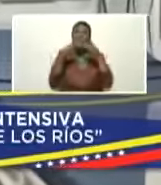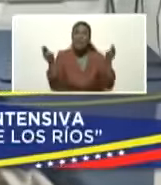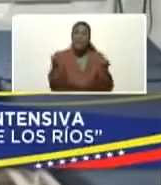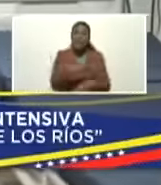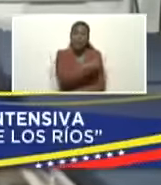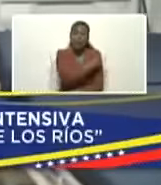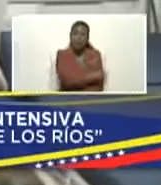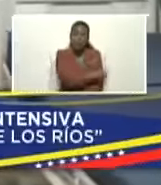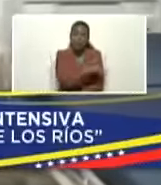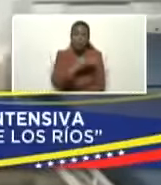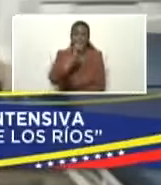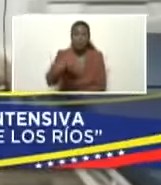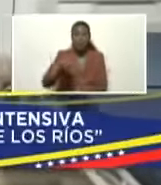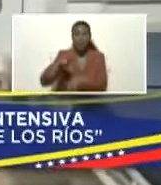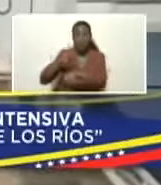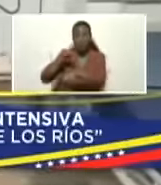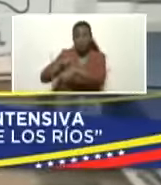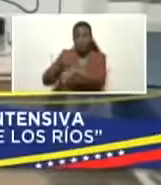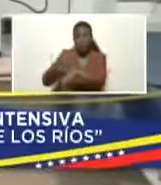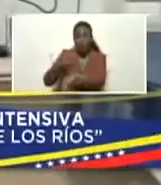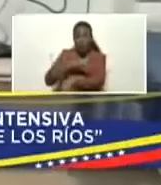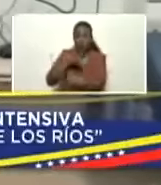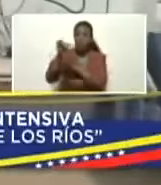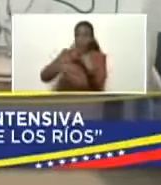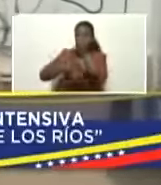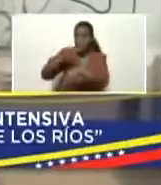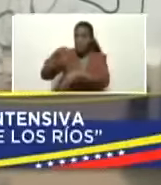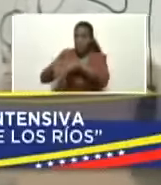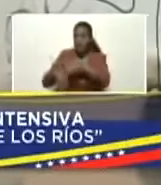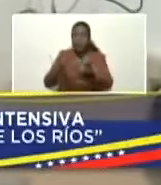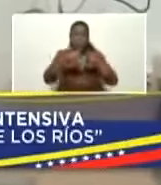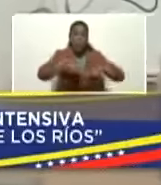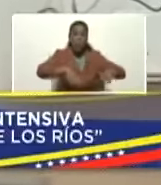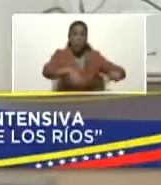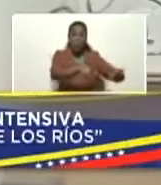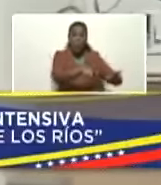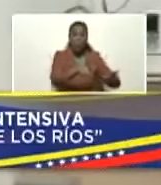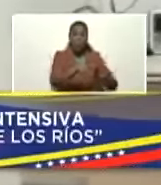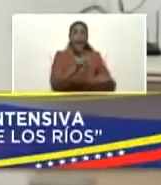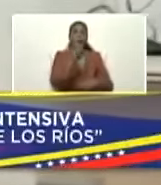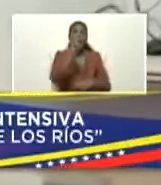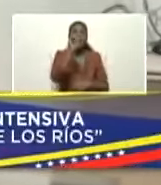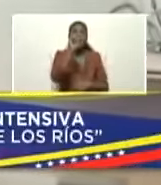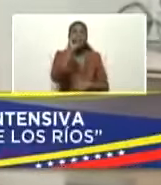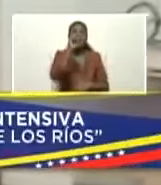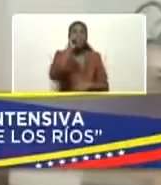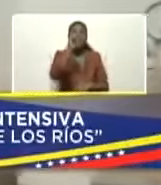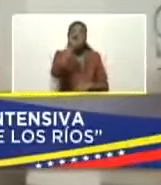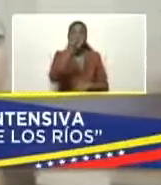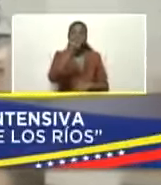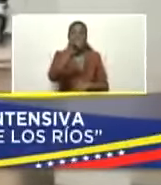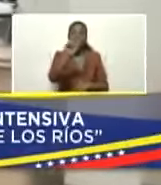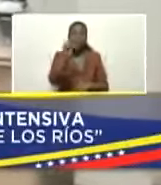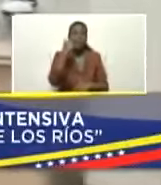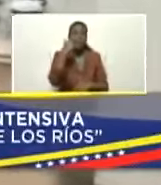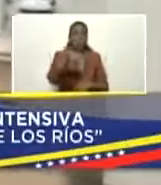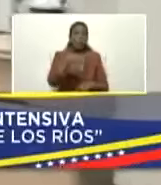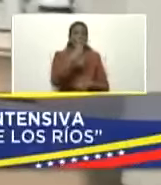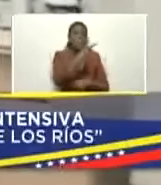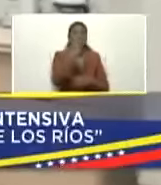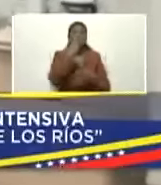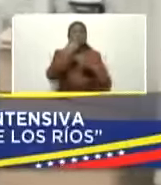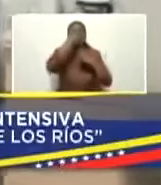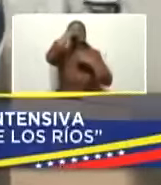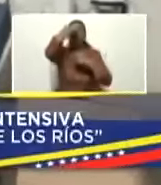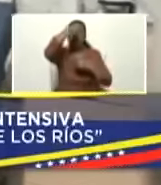Nacional de Salud. Así como lo ha indicado la doctora Sacha, esta unidad de terapia intensiva no solamente cuenta con los ventiladores,